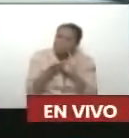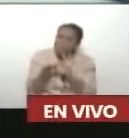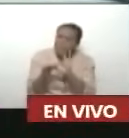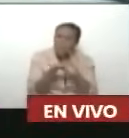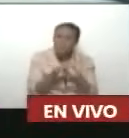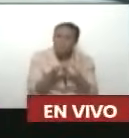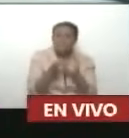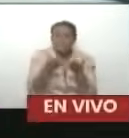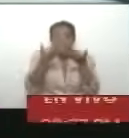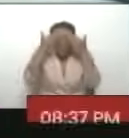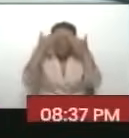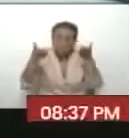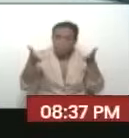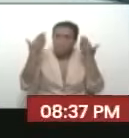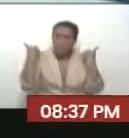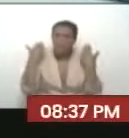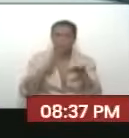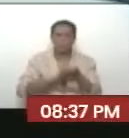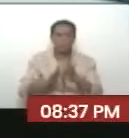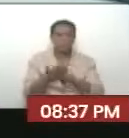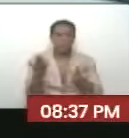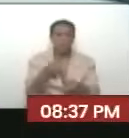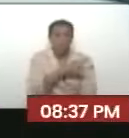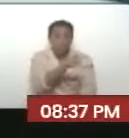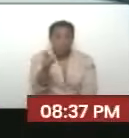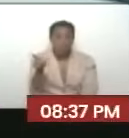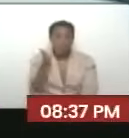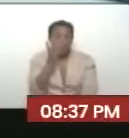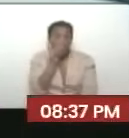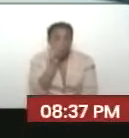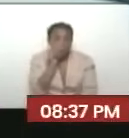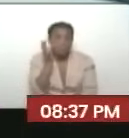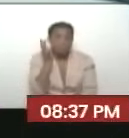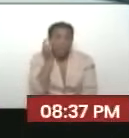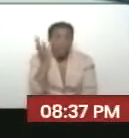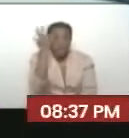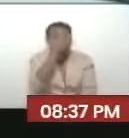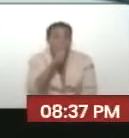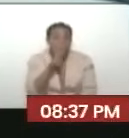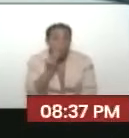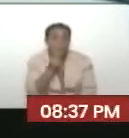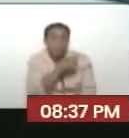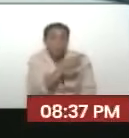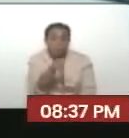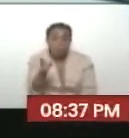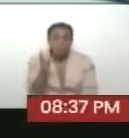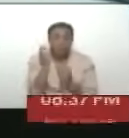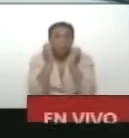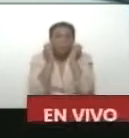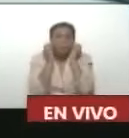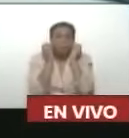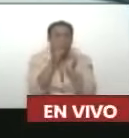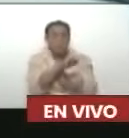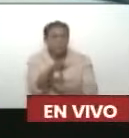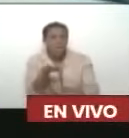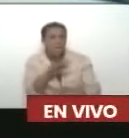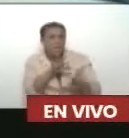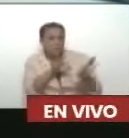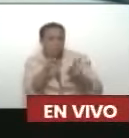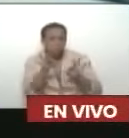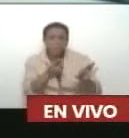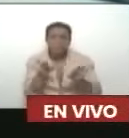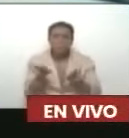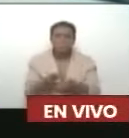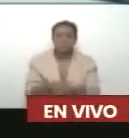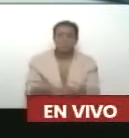Pasamos la página, chicos. Quizás ustedes, muchachas, Michelle, presidenta Michelle, estaba presente la presidenta,